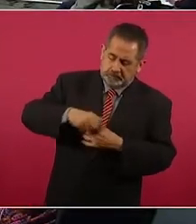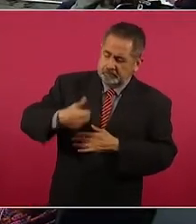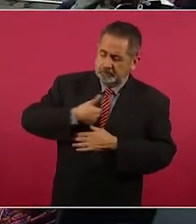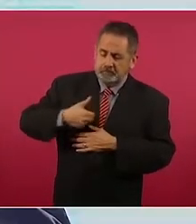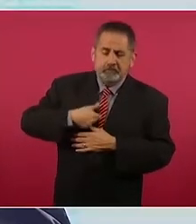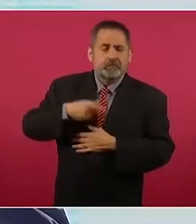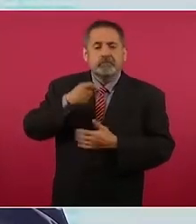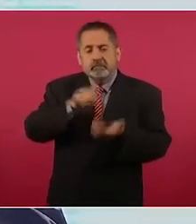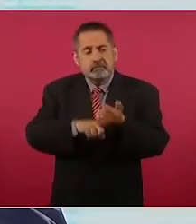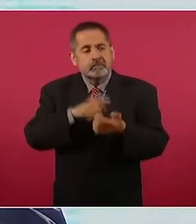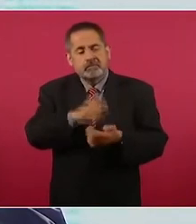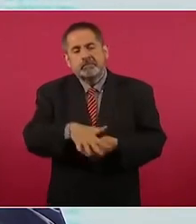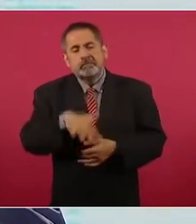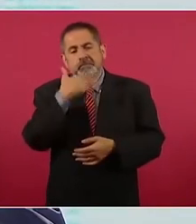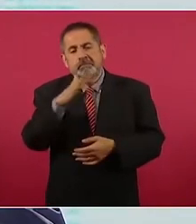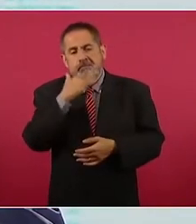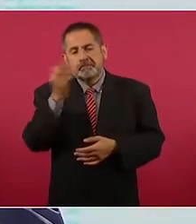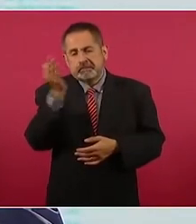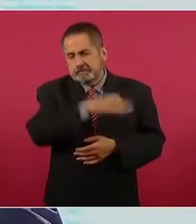legal.